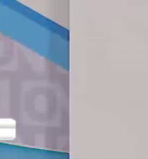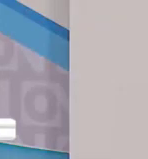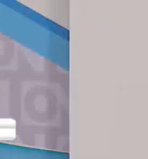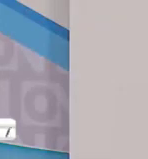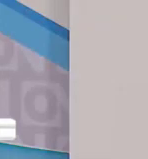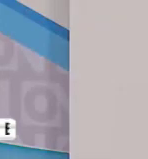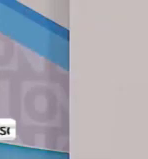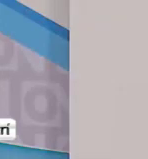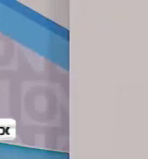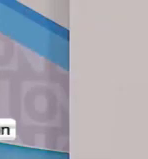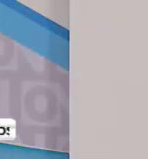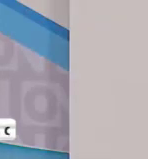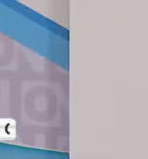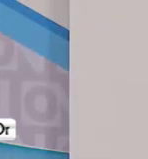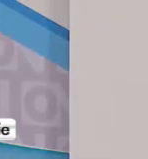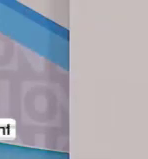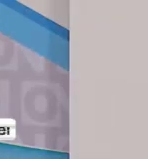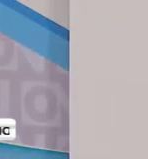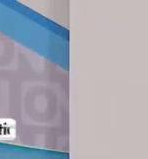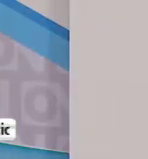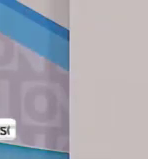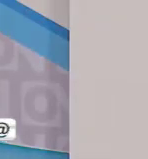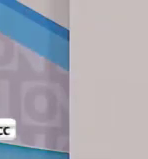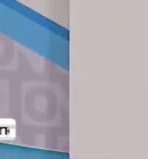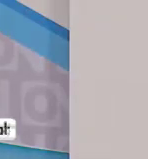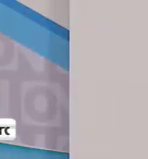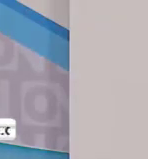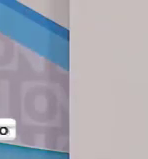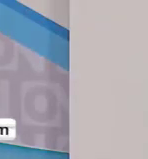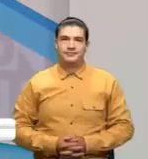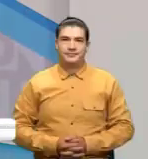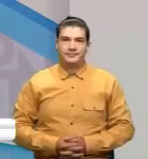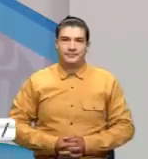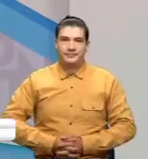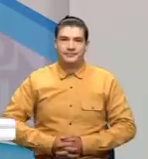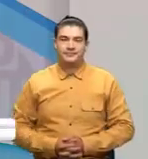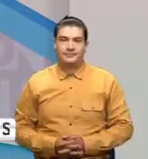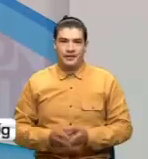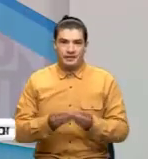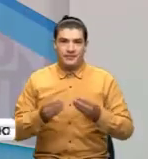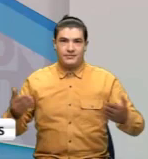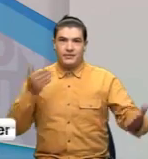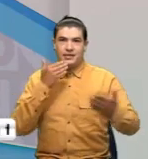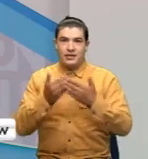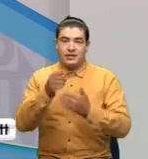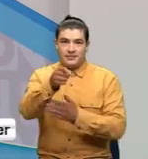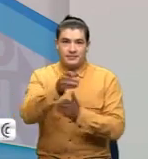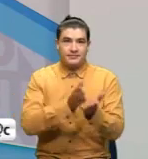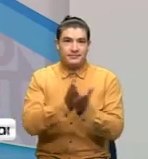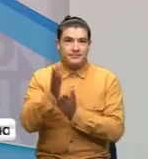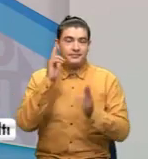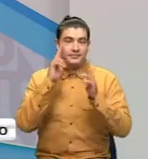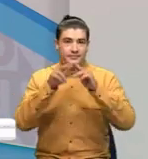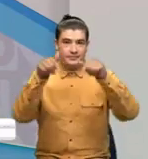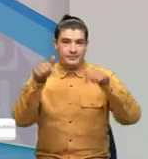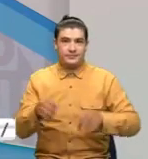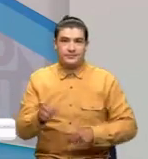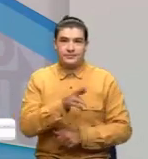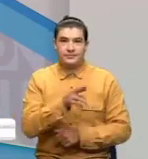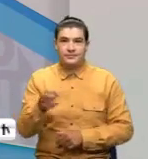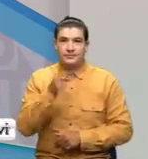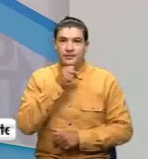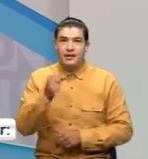gracias por continuar con nosotros seguimos en oriente noticias con más información y a esta hora de la tarde vamos a iniciar con nuestro recorrido por las